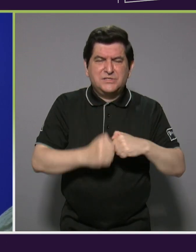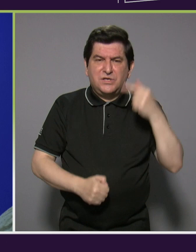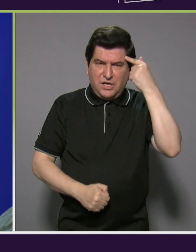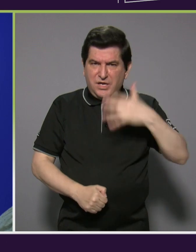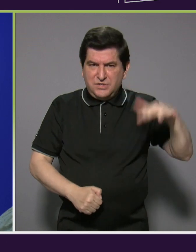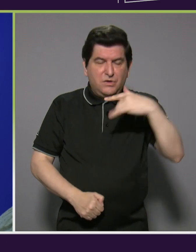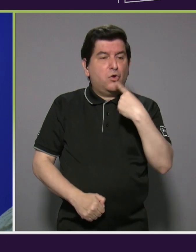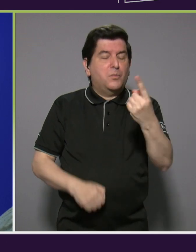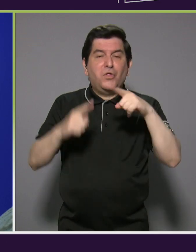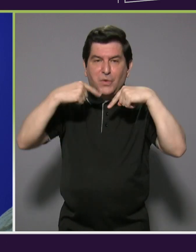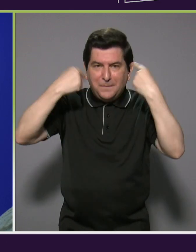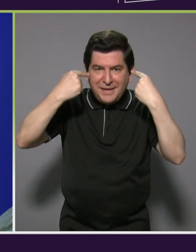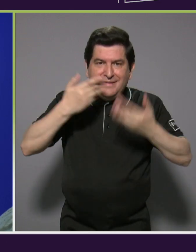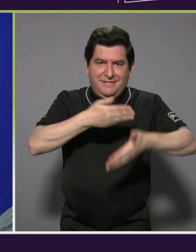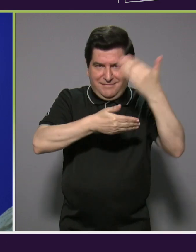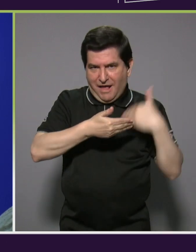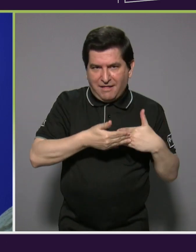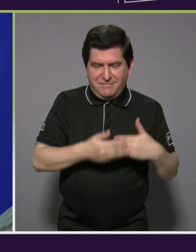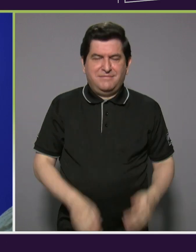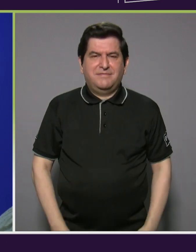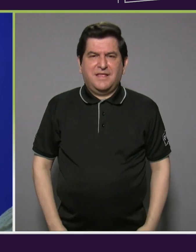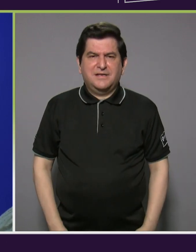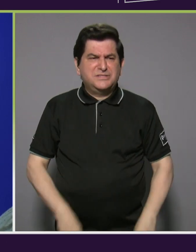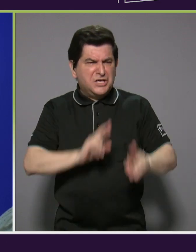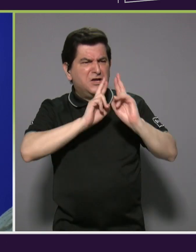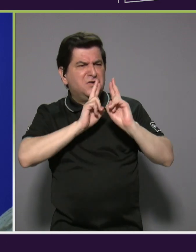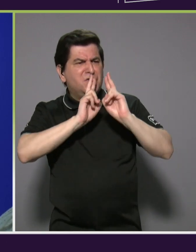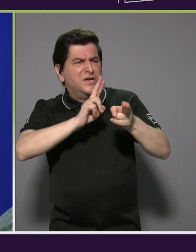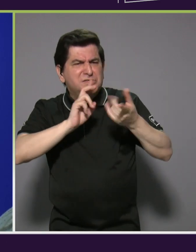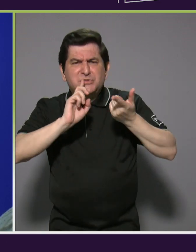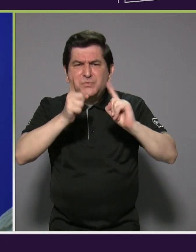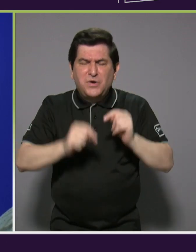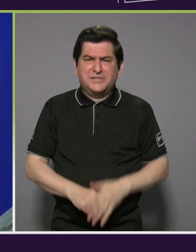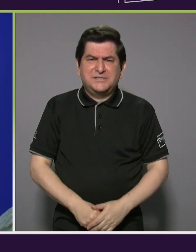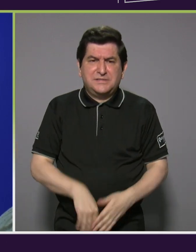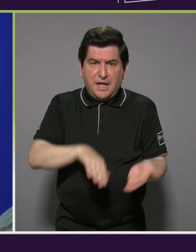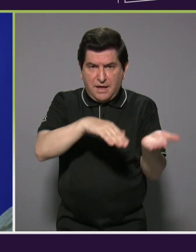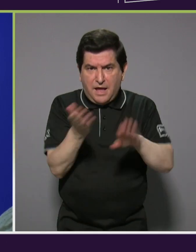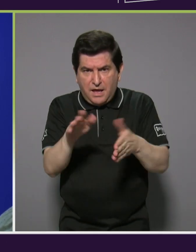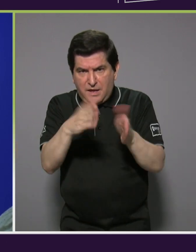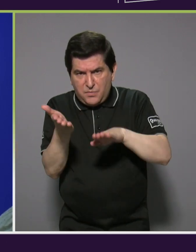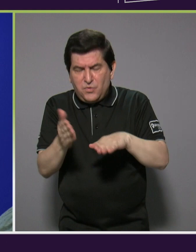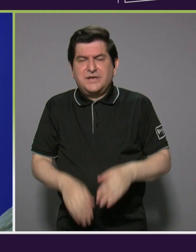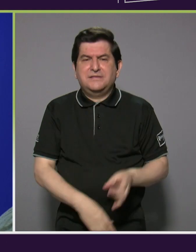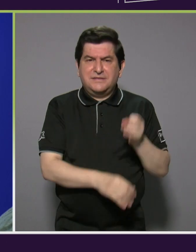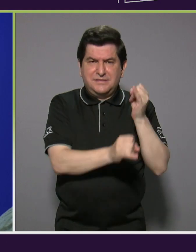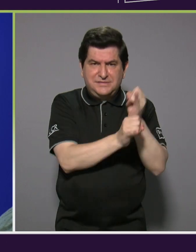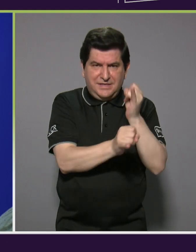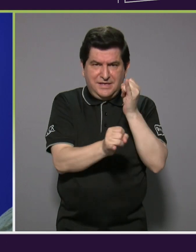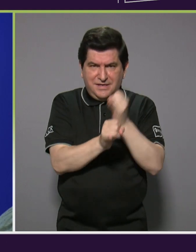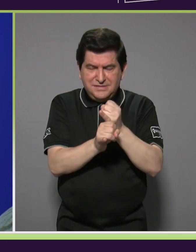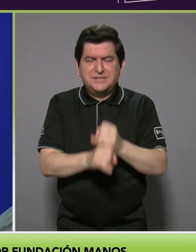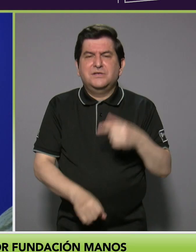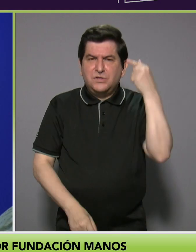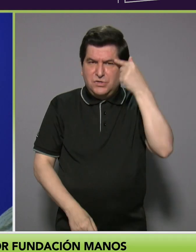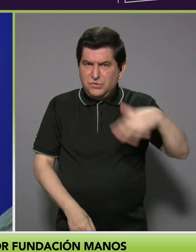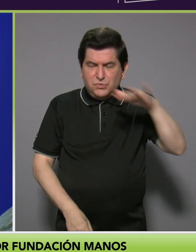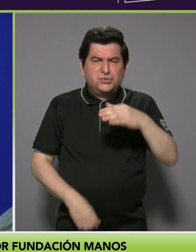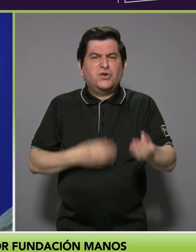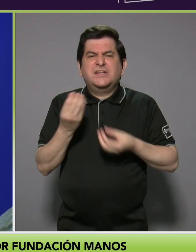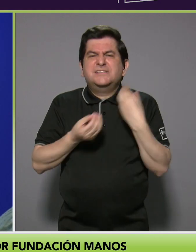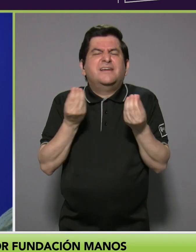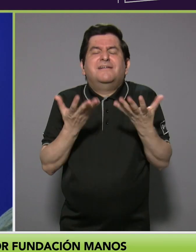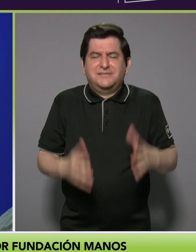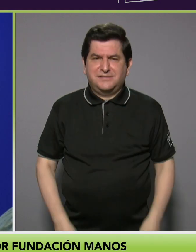nos estaba mencionando, de cuál fue la respuesta ante estas muertes por parte de las instituciones del Estado, cuáles fueron